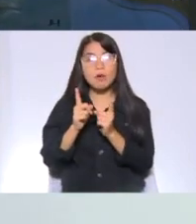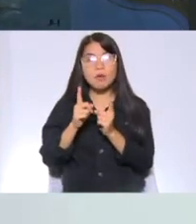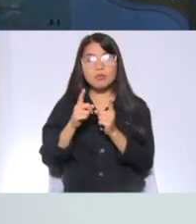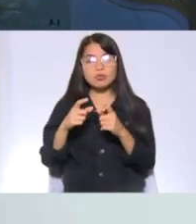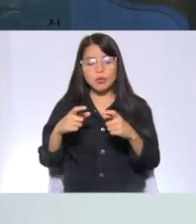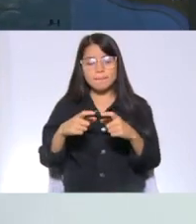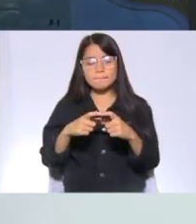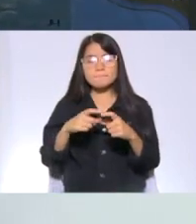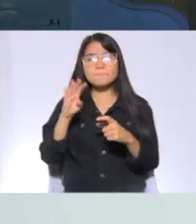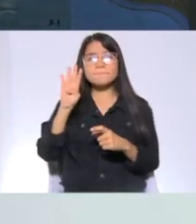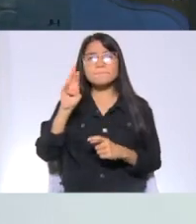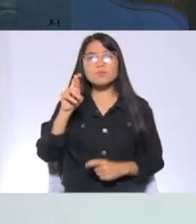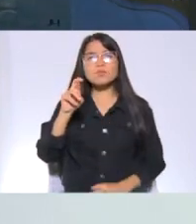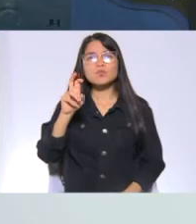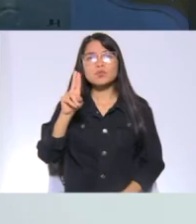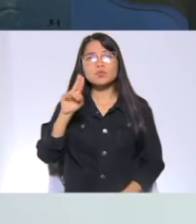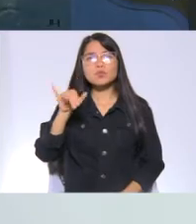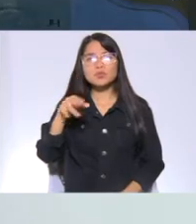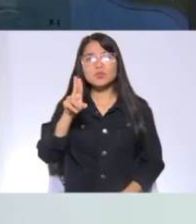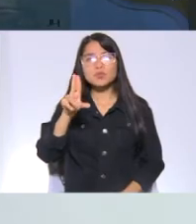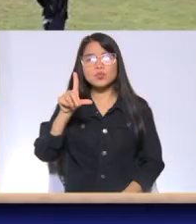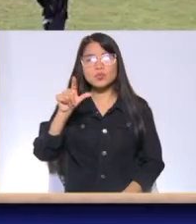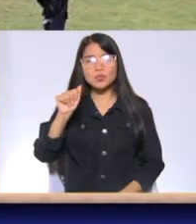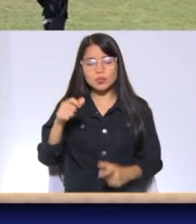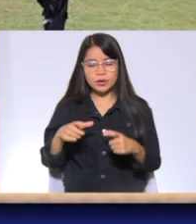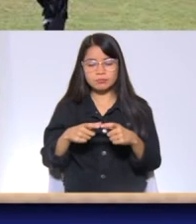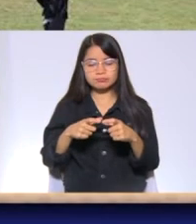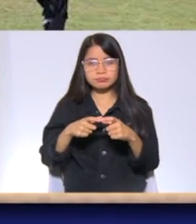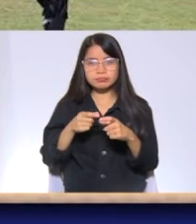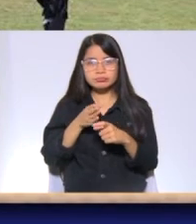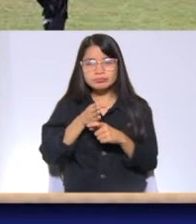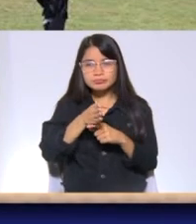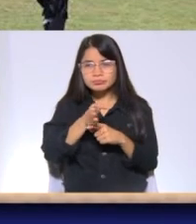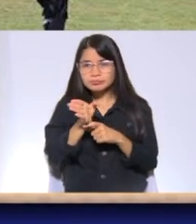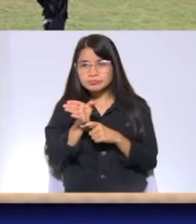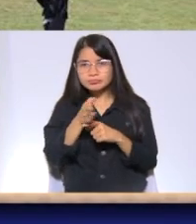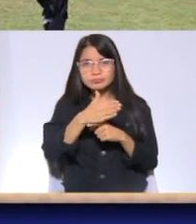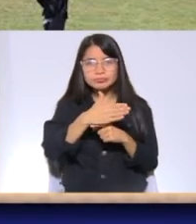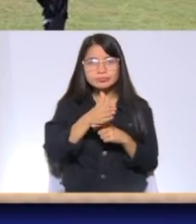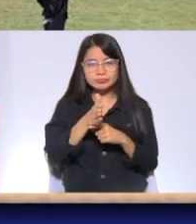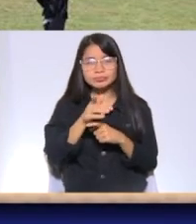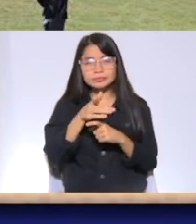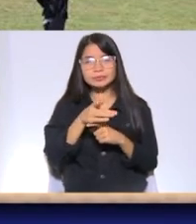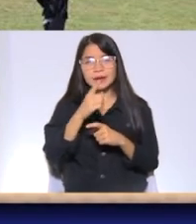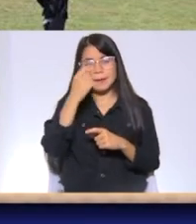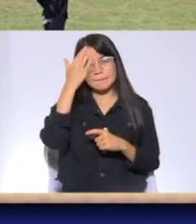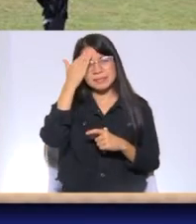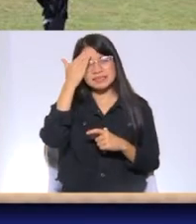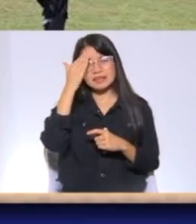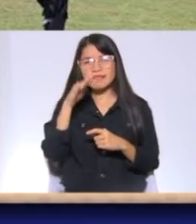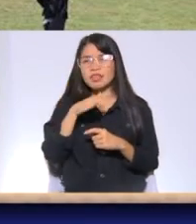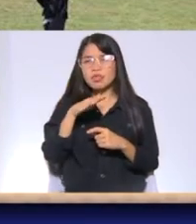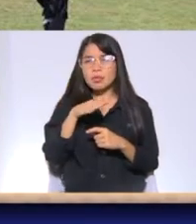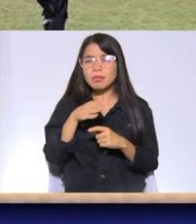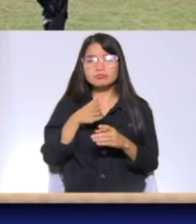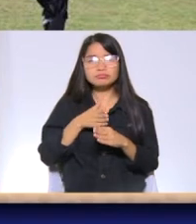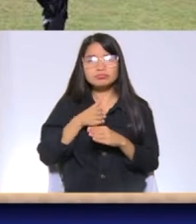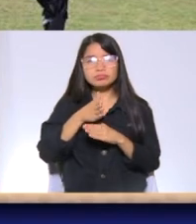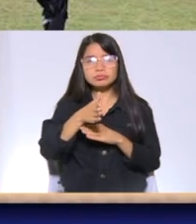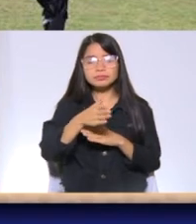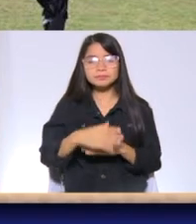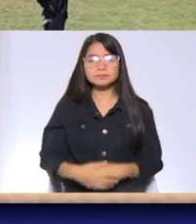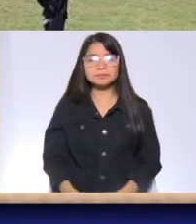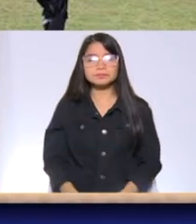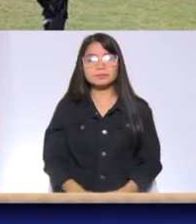que son las carreras, las famosas carreras de orientación. Tenemos el flag fútbol. Aquí en Venezuela se ha comenzado a